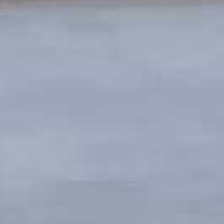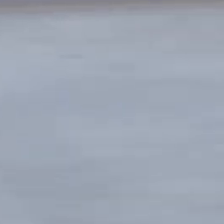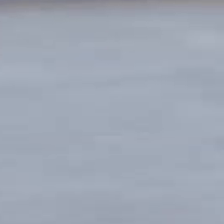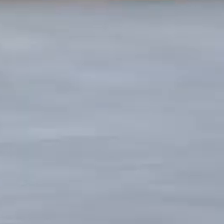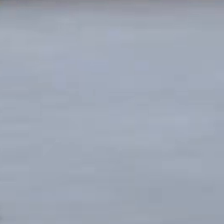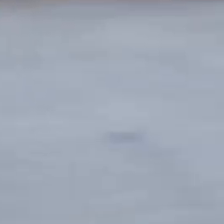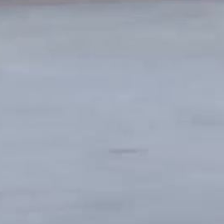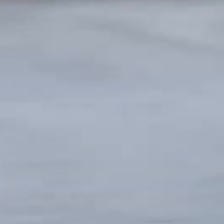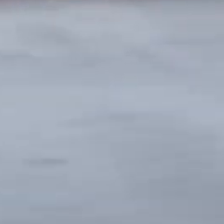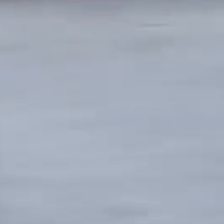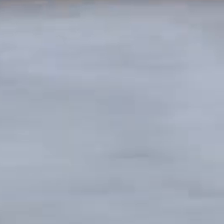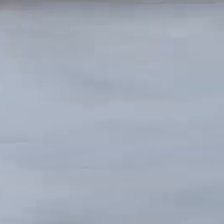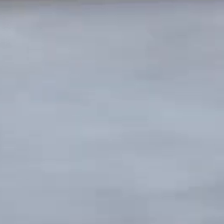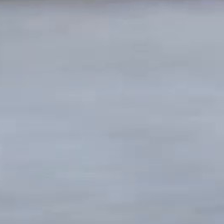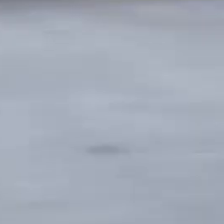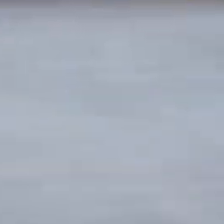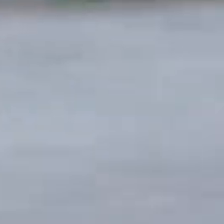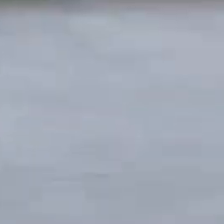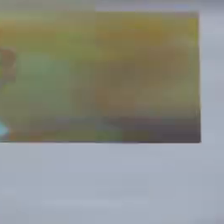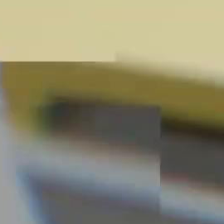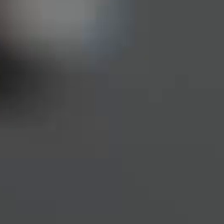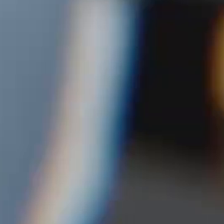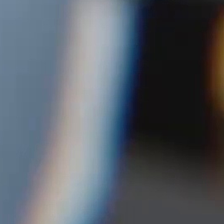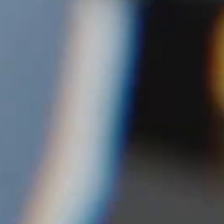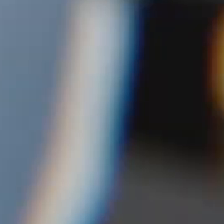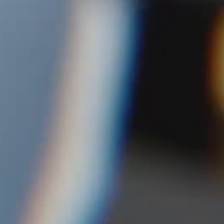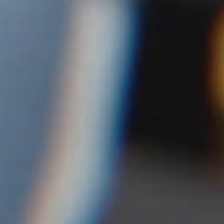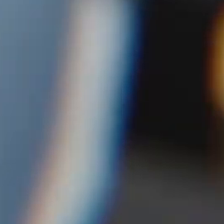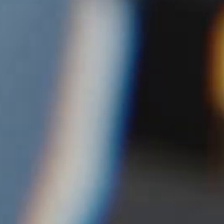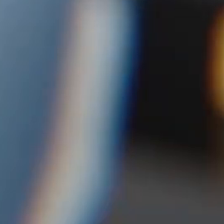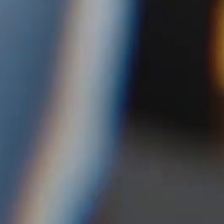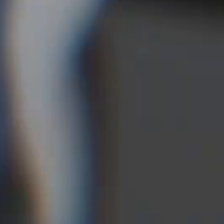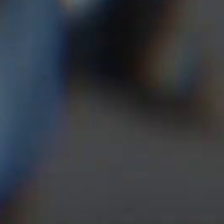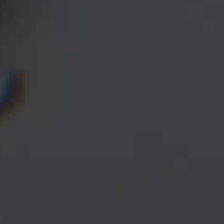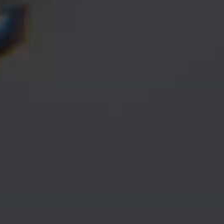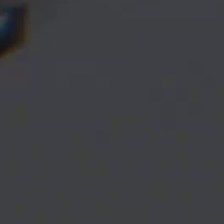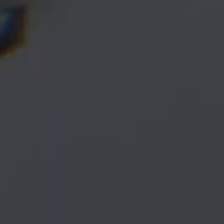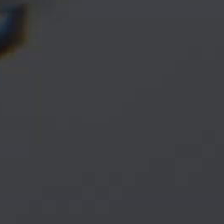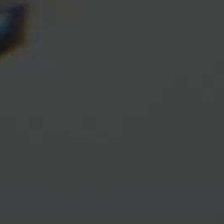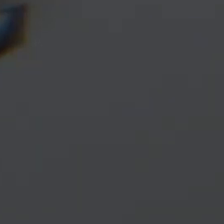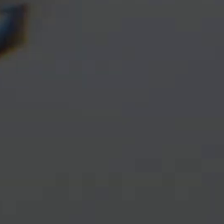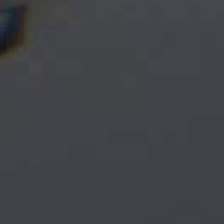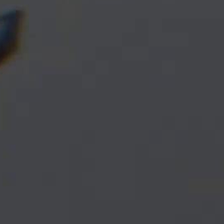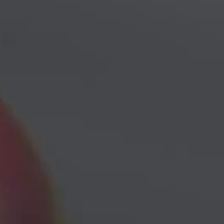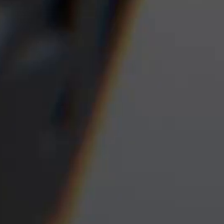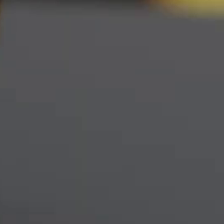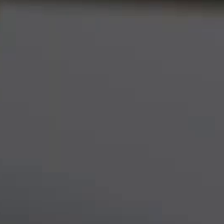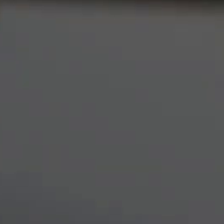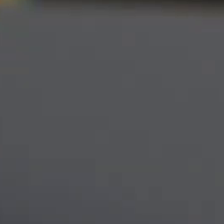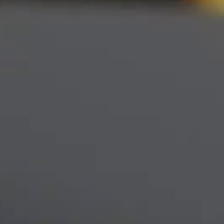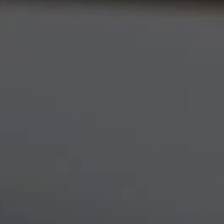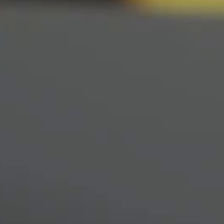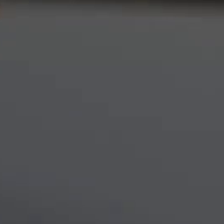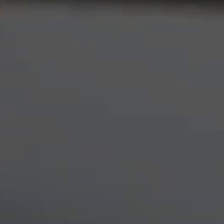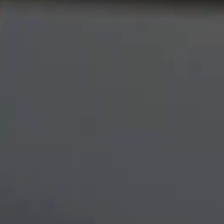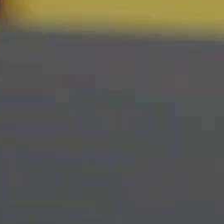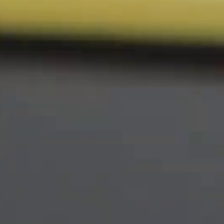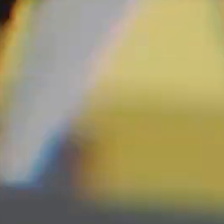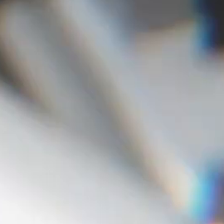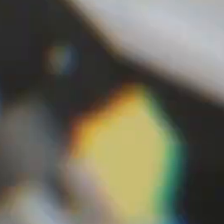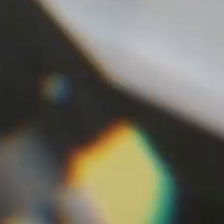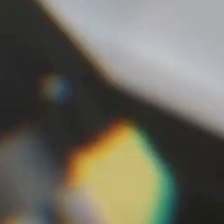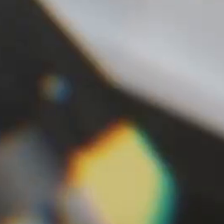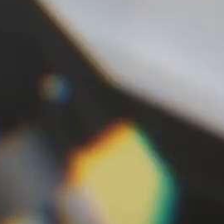Si tu moto no tiene ABS, utiliza ambos frenos. Hace compresión de marcha para reducir la velocidad. Utiliza el freno de atrás y de